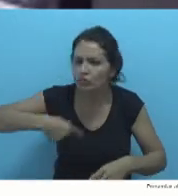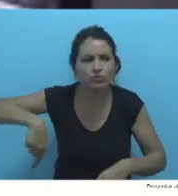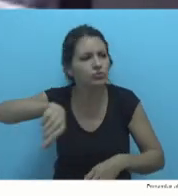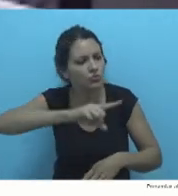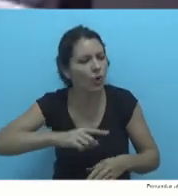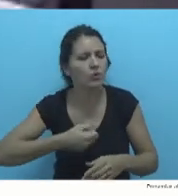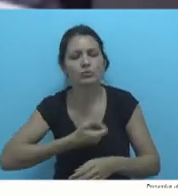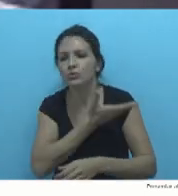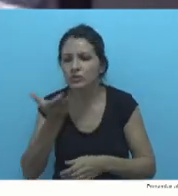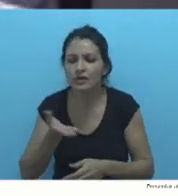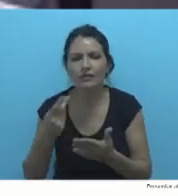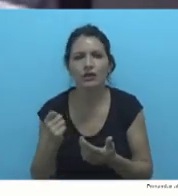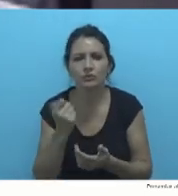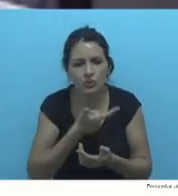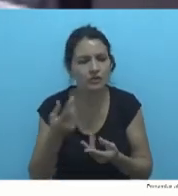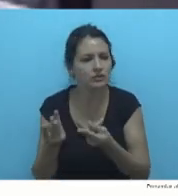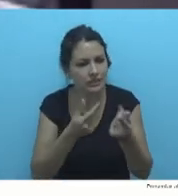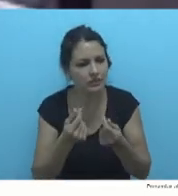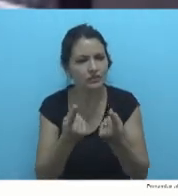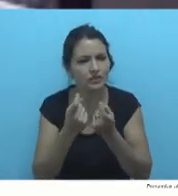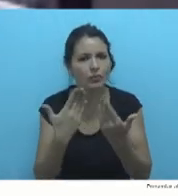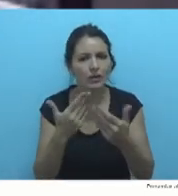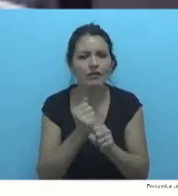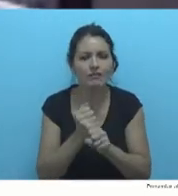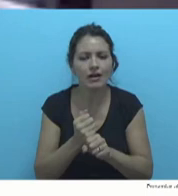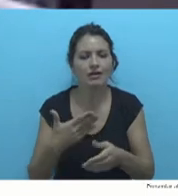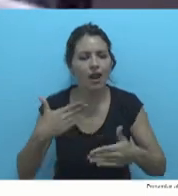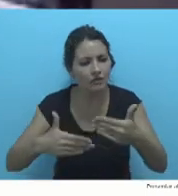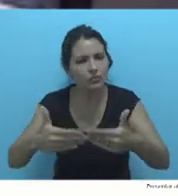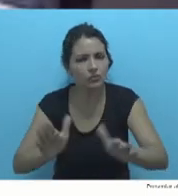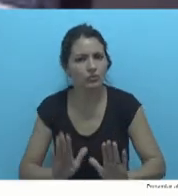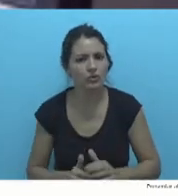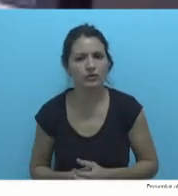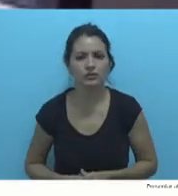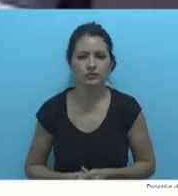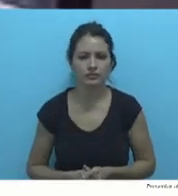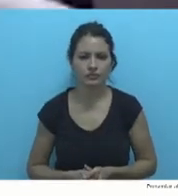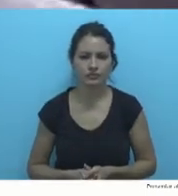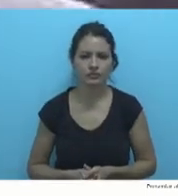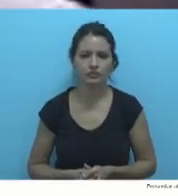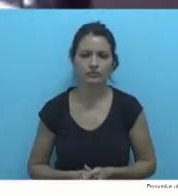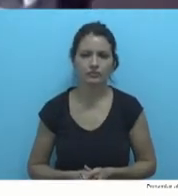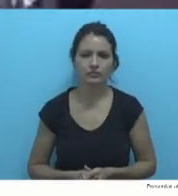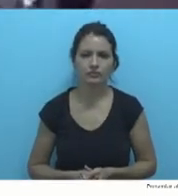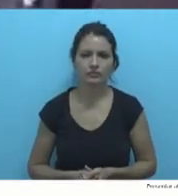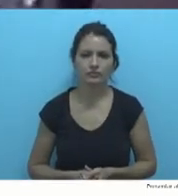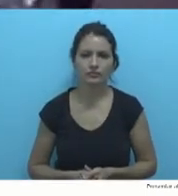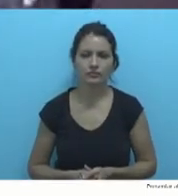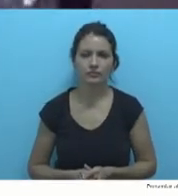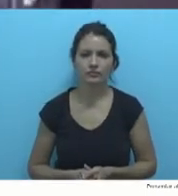respuesta favorable, porque esto va a redundar en todas cosas que el santafesino justamente necesitamos que nos devuelva.